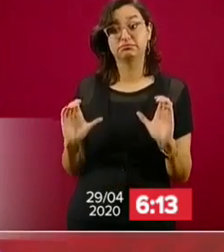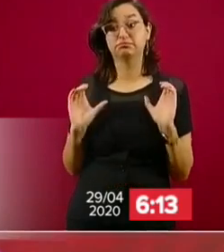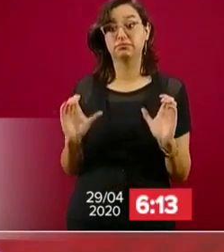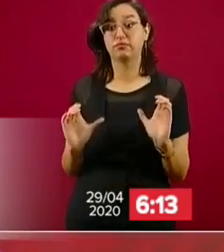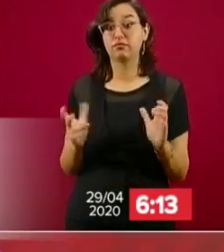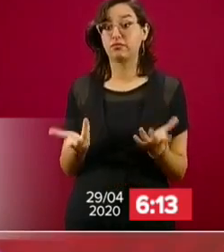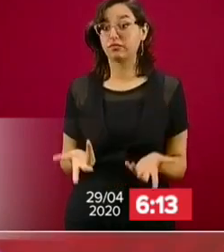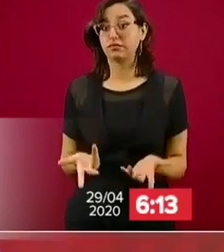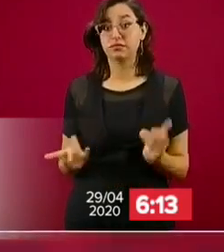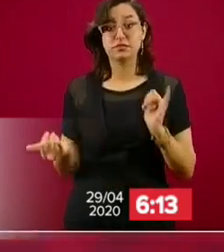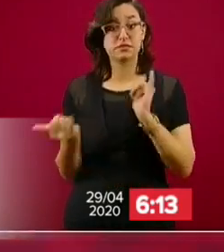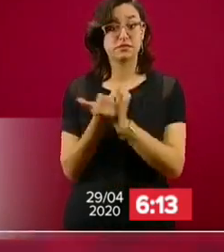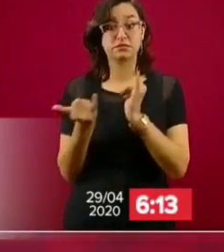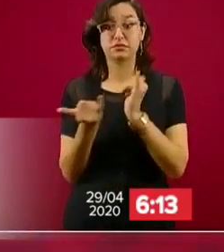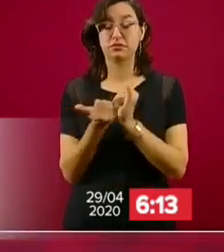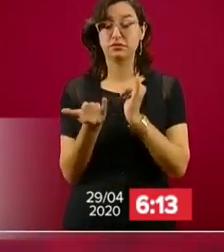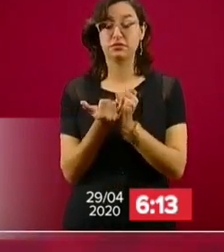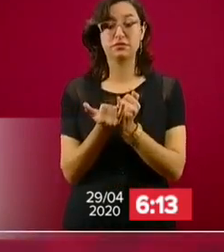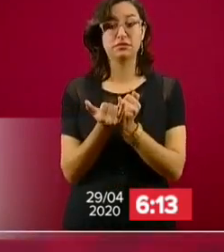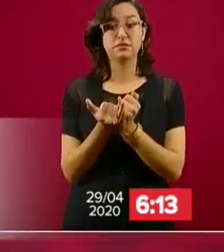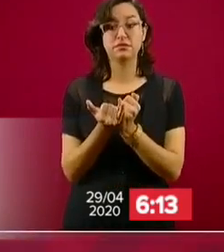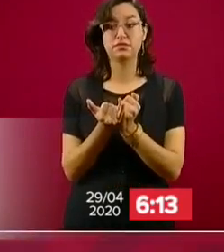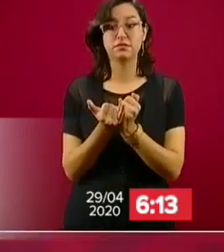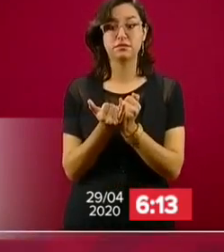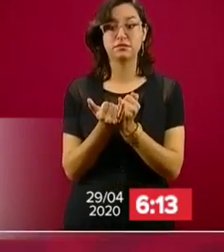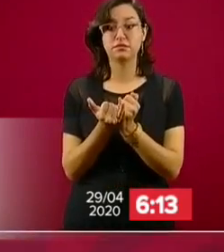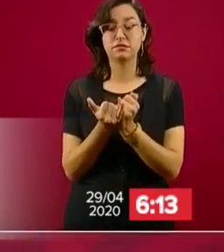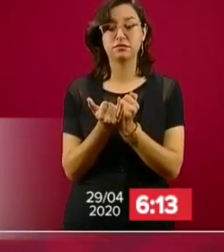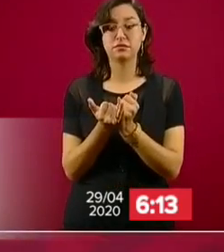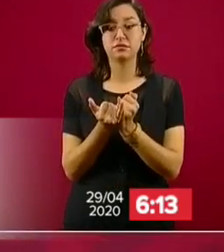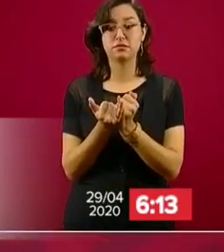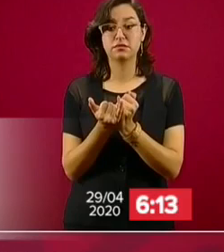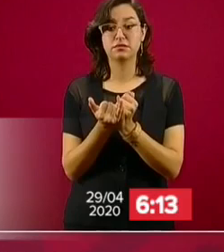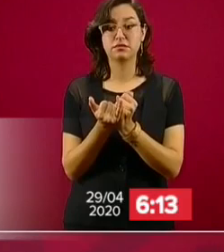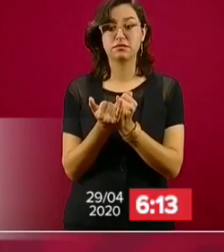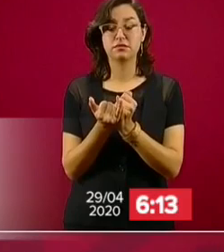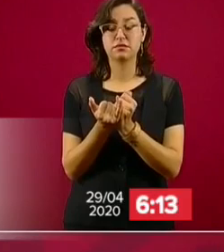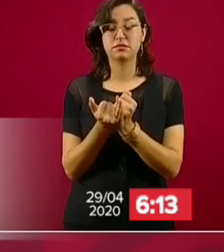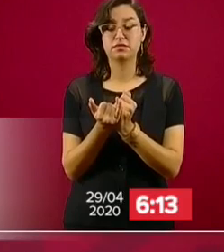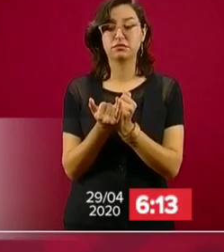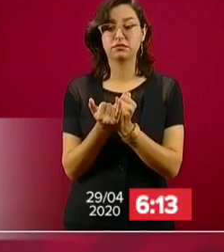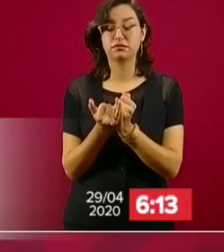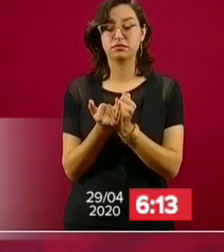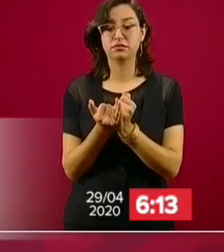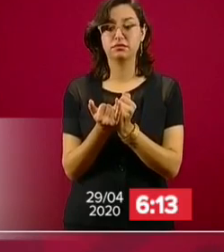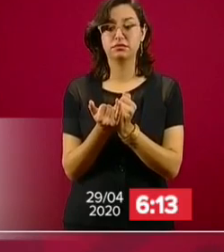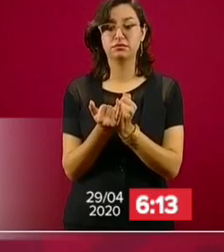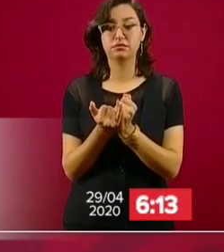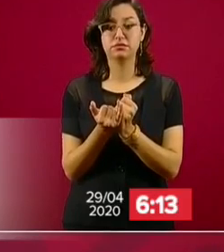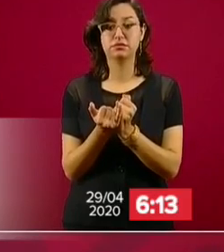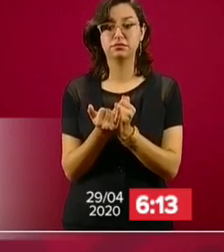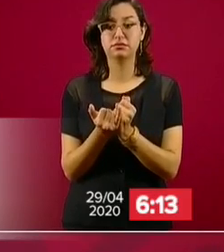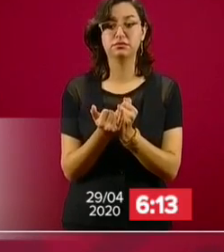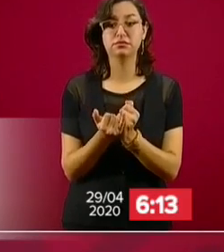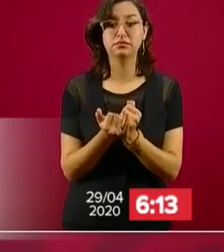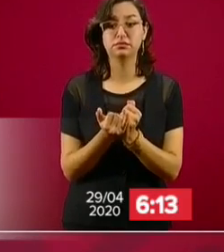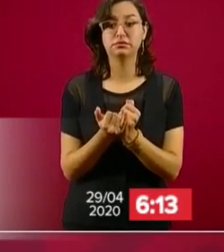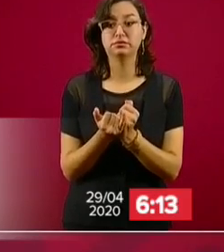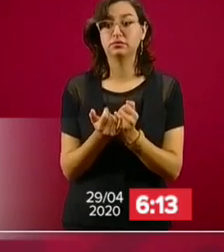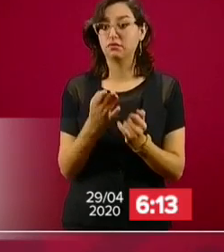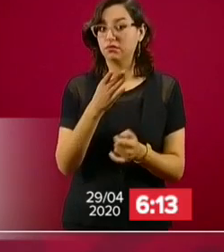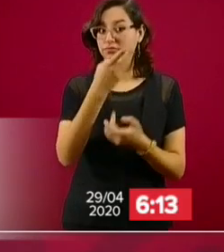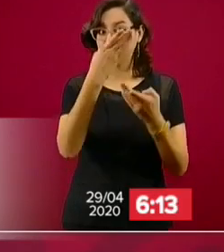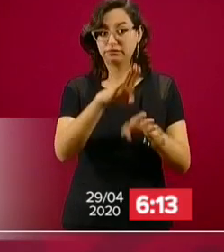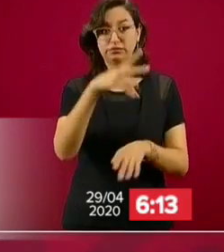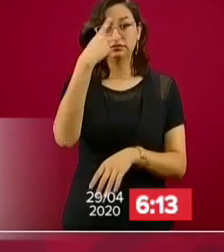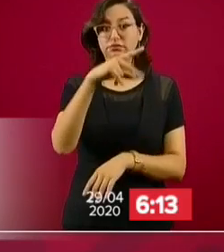no pagar impuestos. Aclaró que no está en contra de la inversión extranjera, pero no es posible que un pequeño empresario sí acate las medidas y quienes